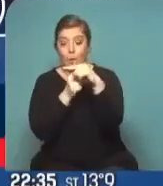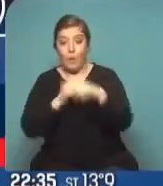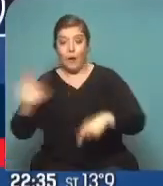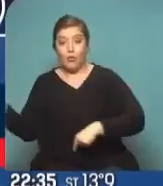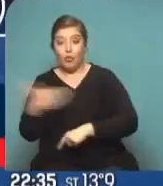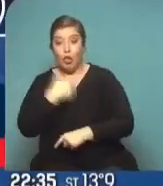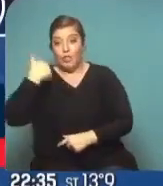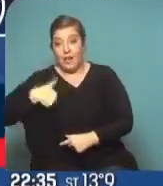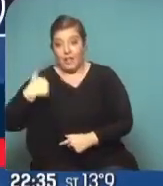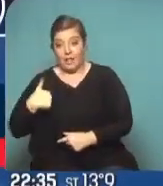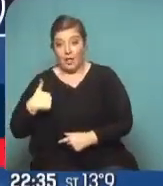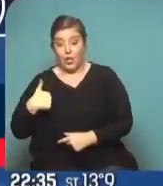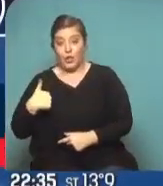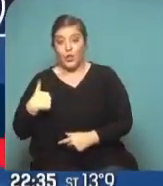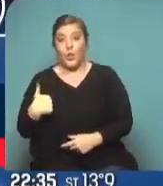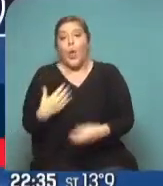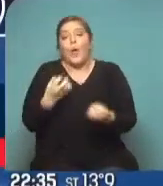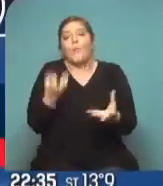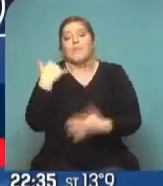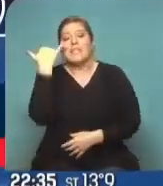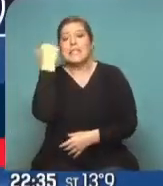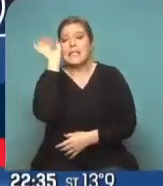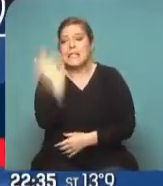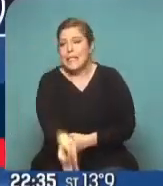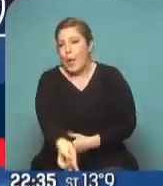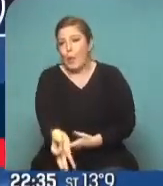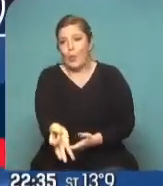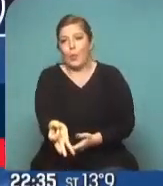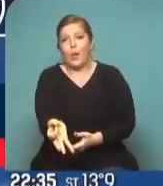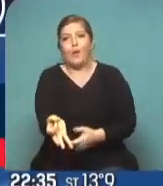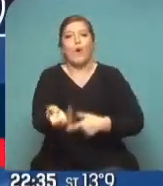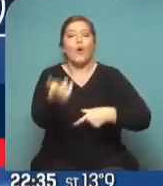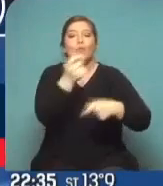argentinos. Porque, bueno, ya sabemos que